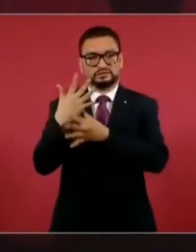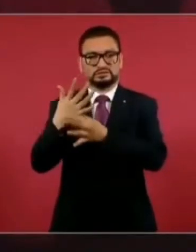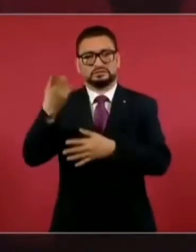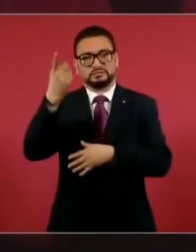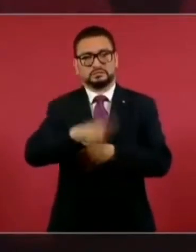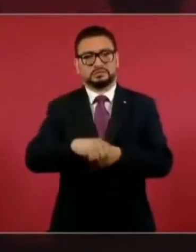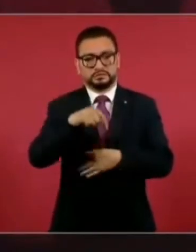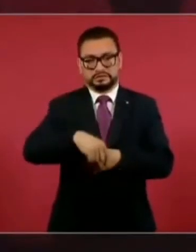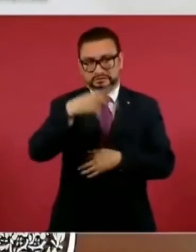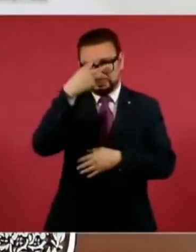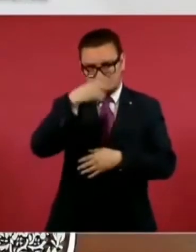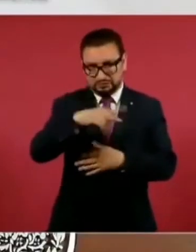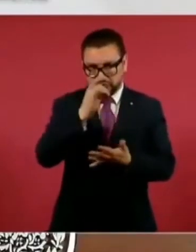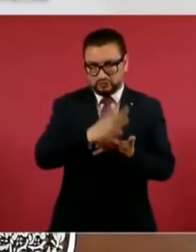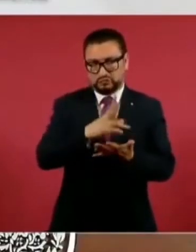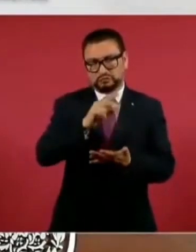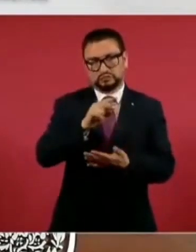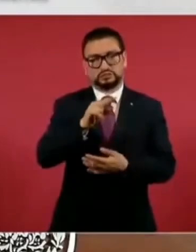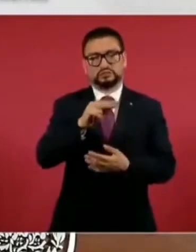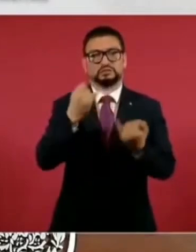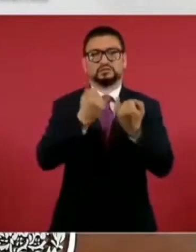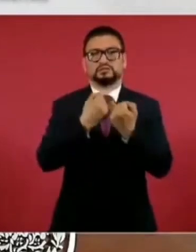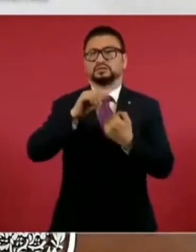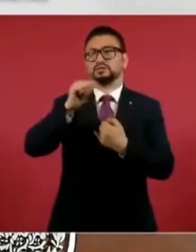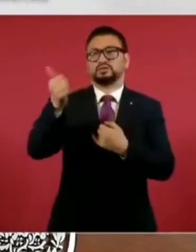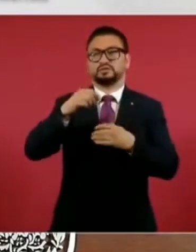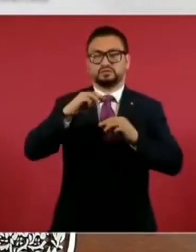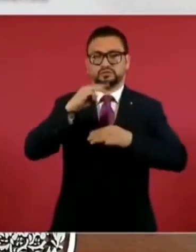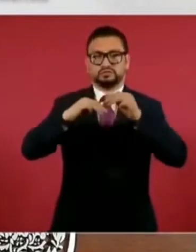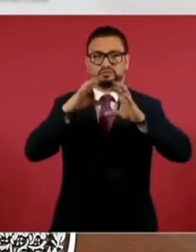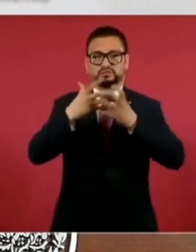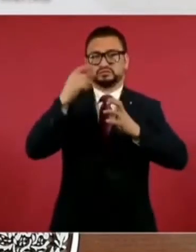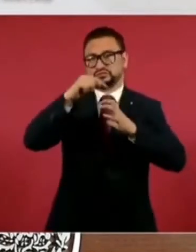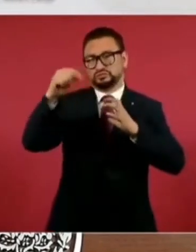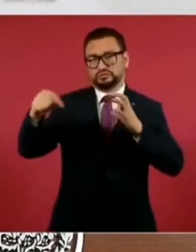aplicaban en México, se aplicaban en todo el mundo.